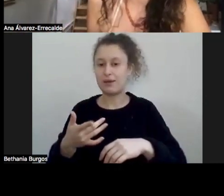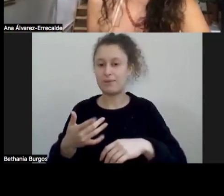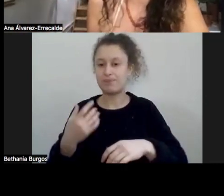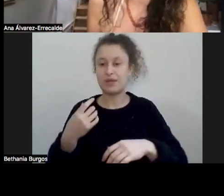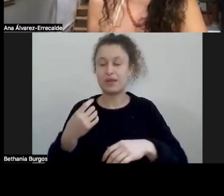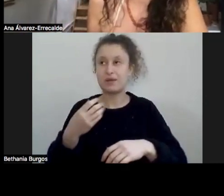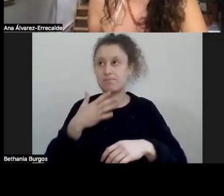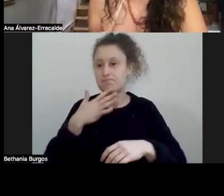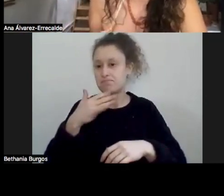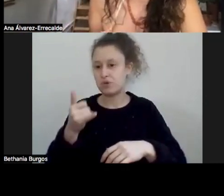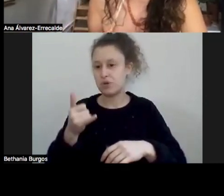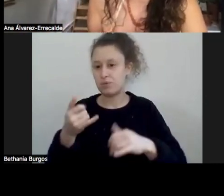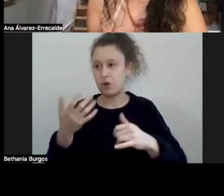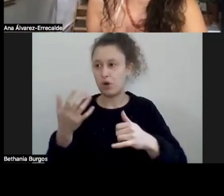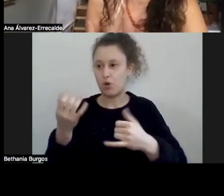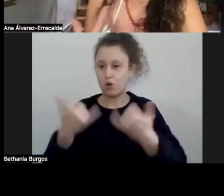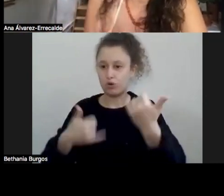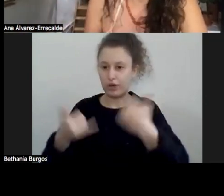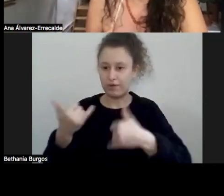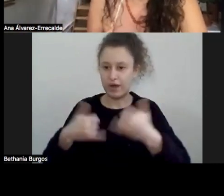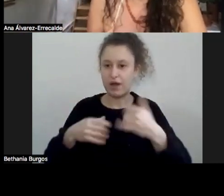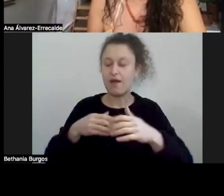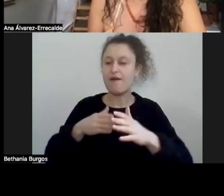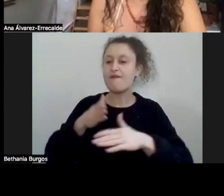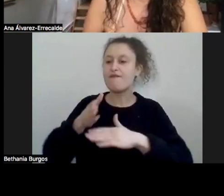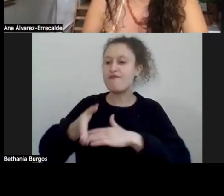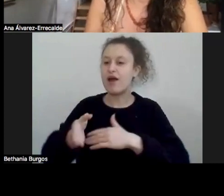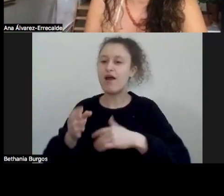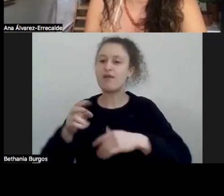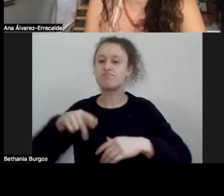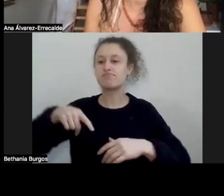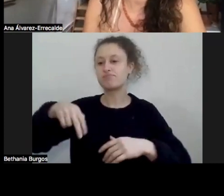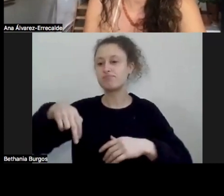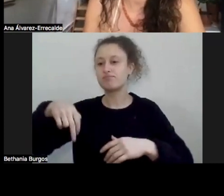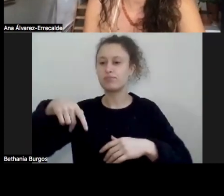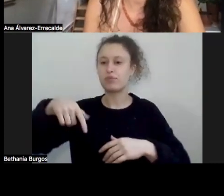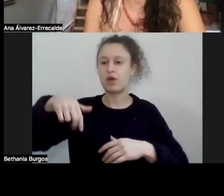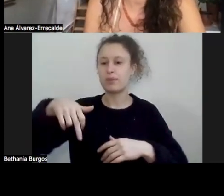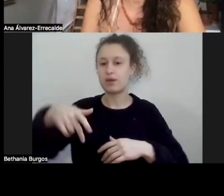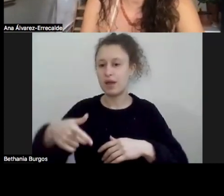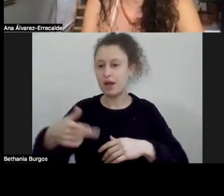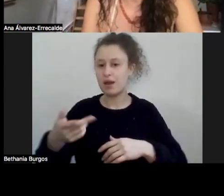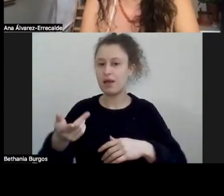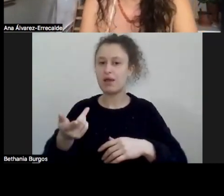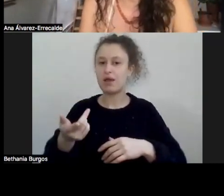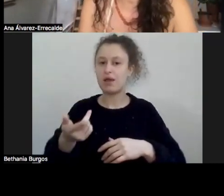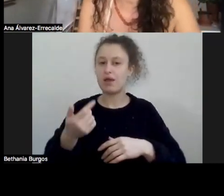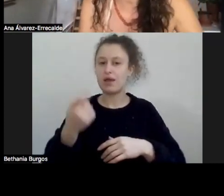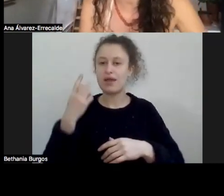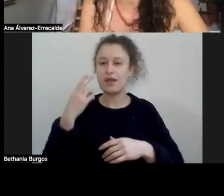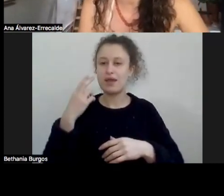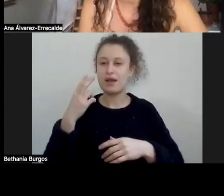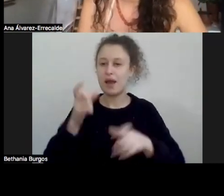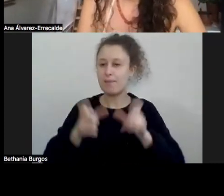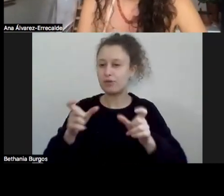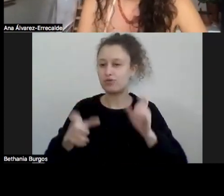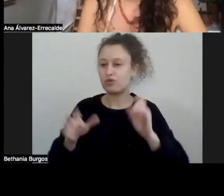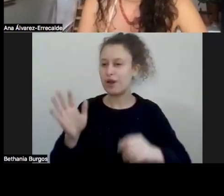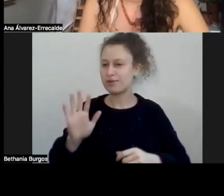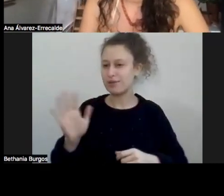muy extraordinario, ¿no? Y que si fuese ella quien estuviera cuidando de él, probablemente lo vieran como algo más